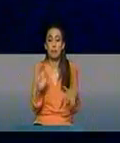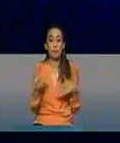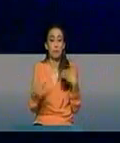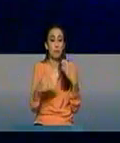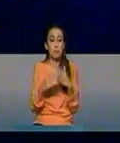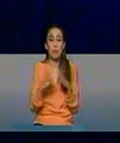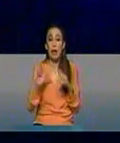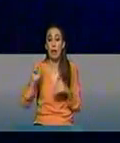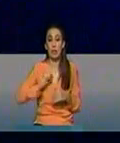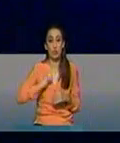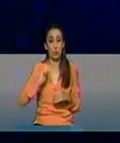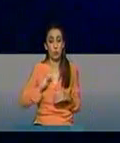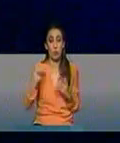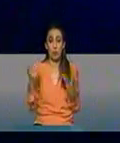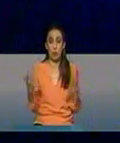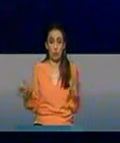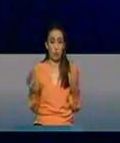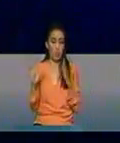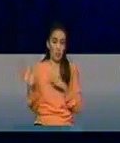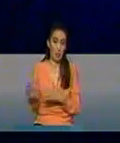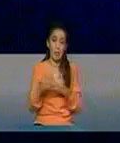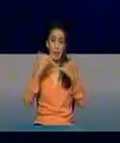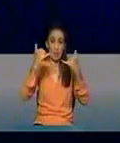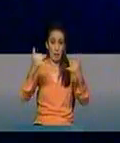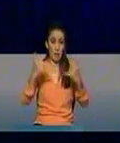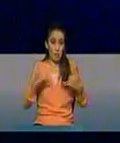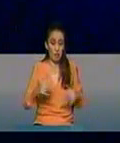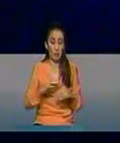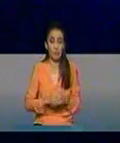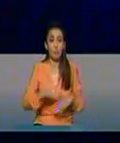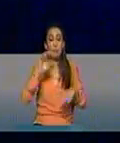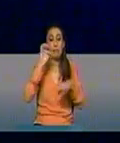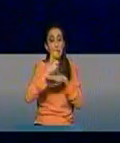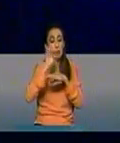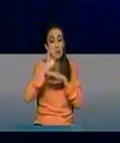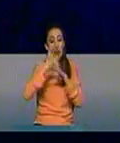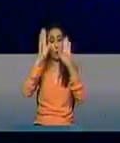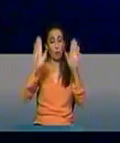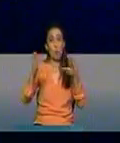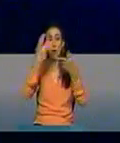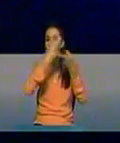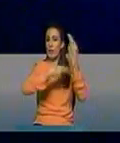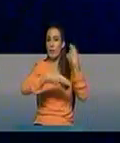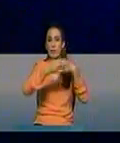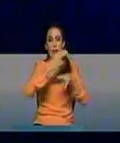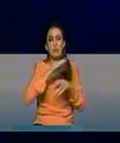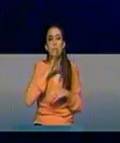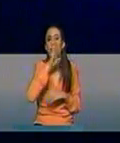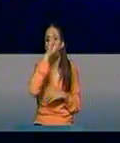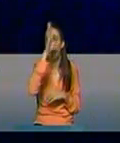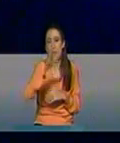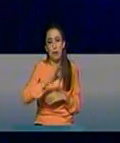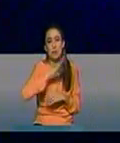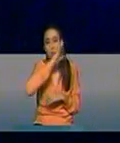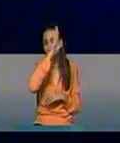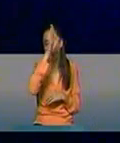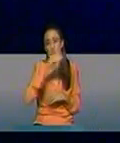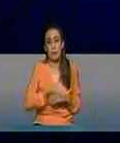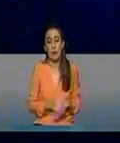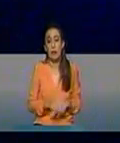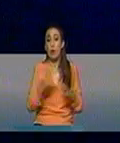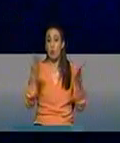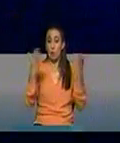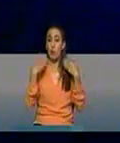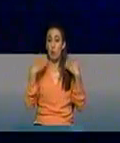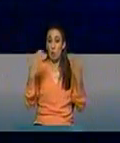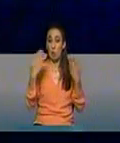bien remunerado en el país, tengan esta oportunidad. El ecuatoriano es emprendedor por excelencia, siempre digo, cuando están en Guayaquil o